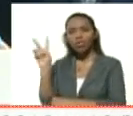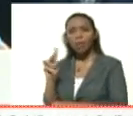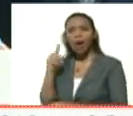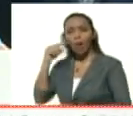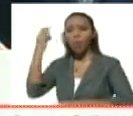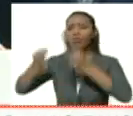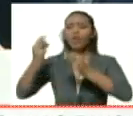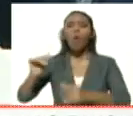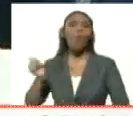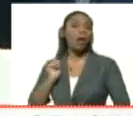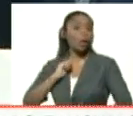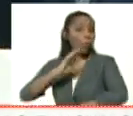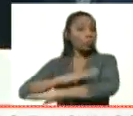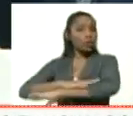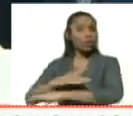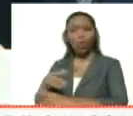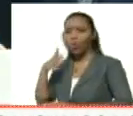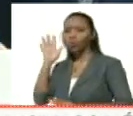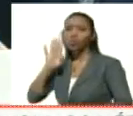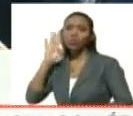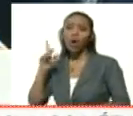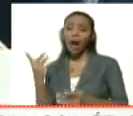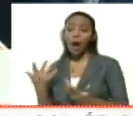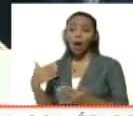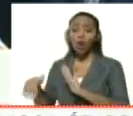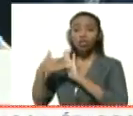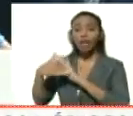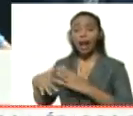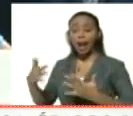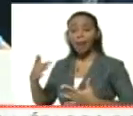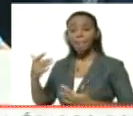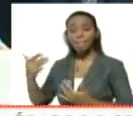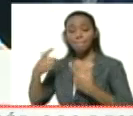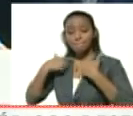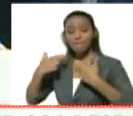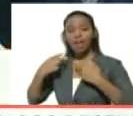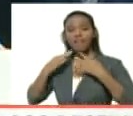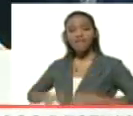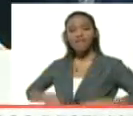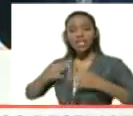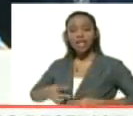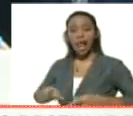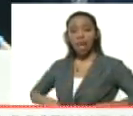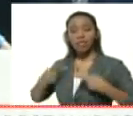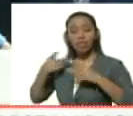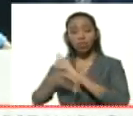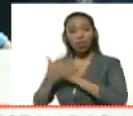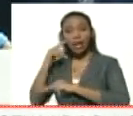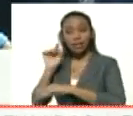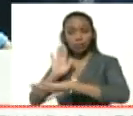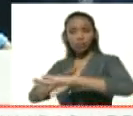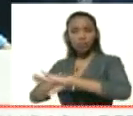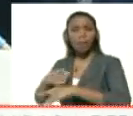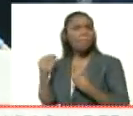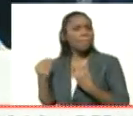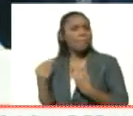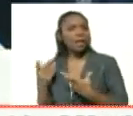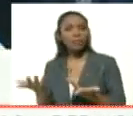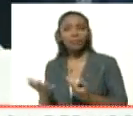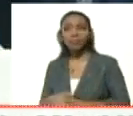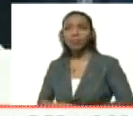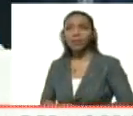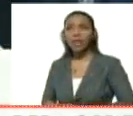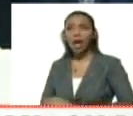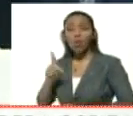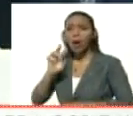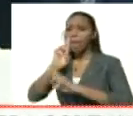justificar cualquier acción criminal contra su integridad física y su vida. Este pronunciamiento parajudicial es